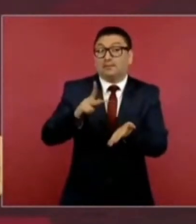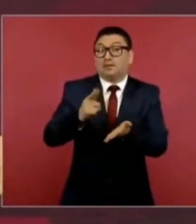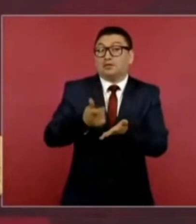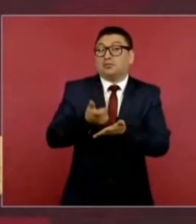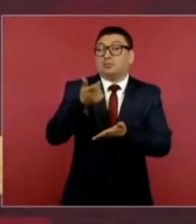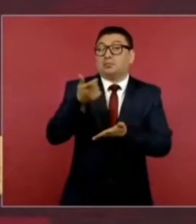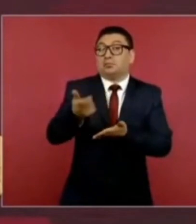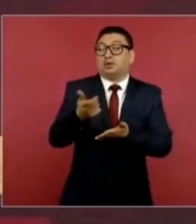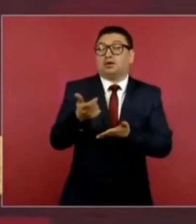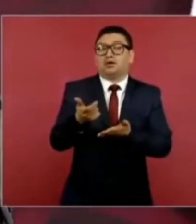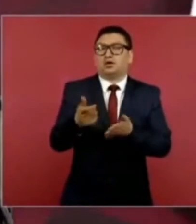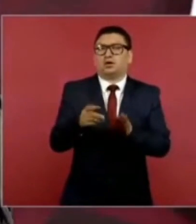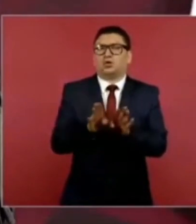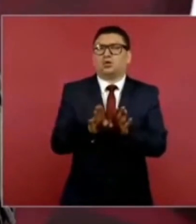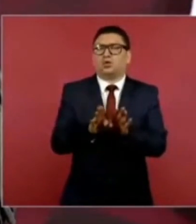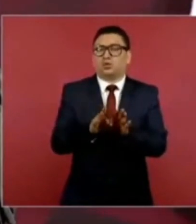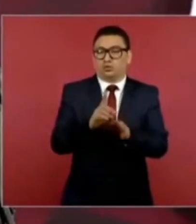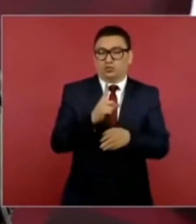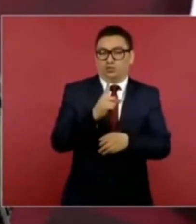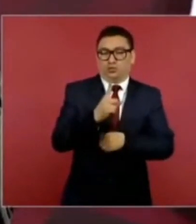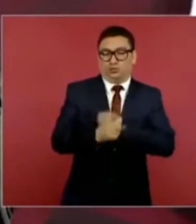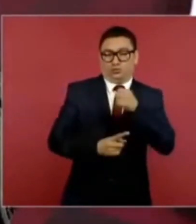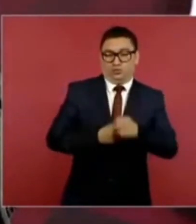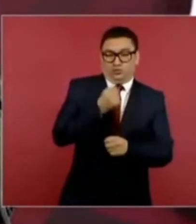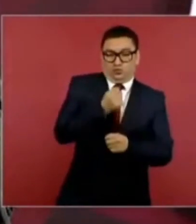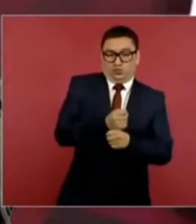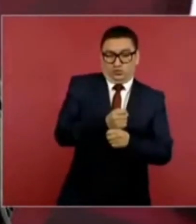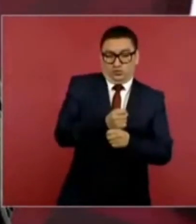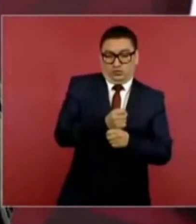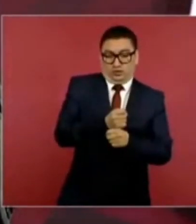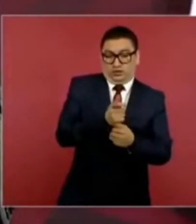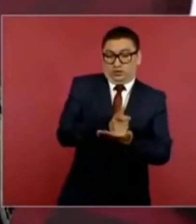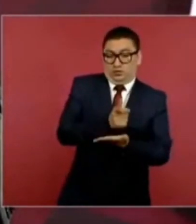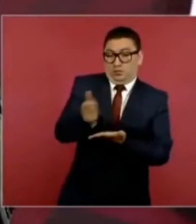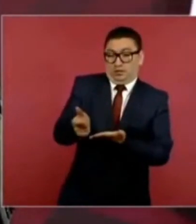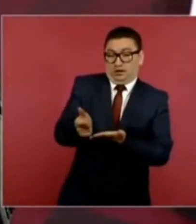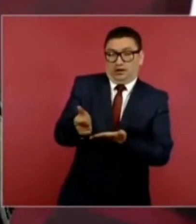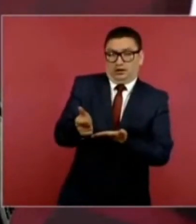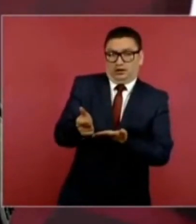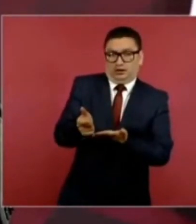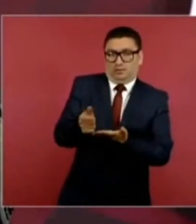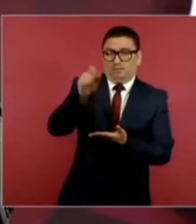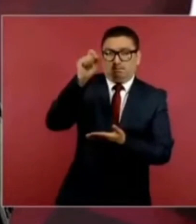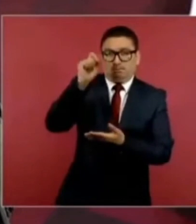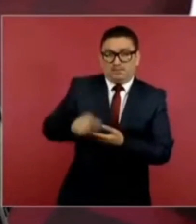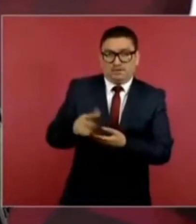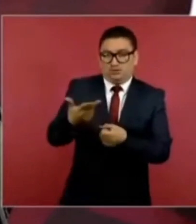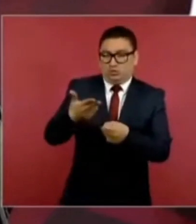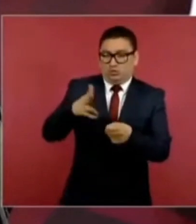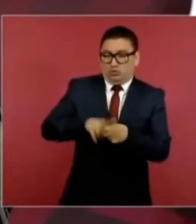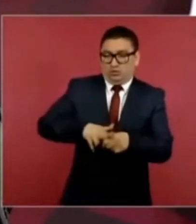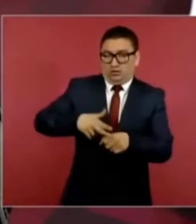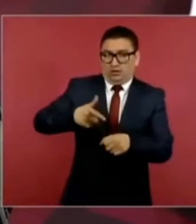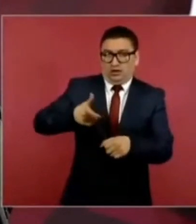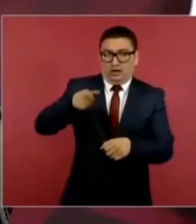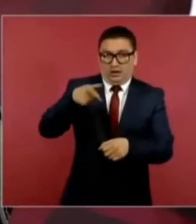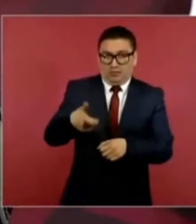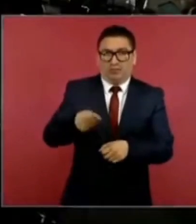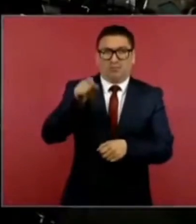en un año era lo que costaba el hospital o todos los